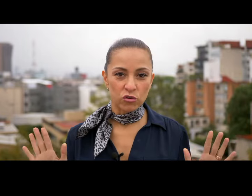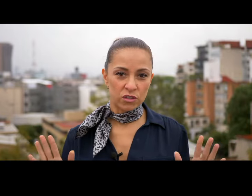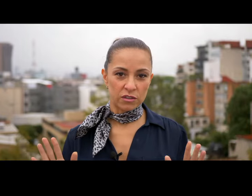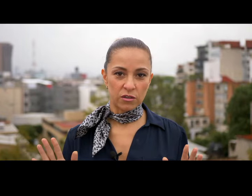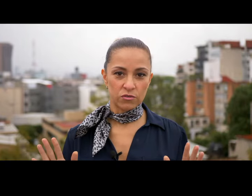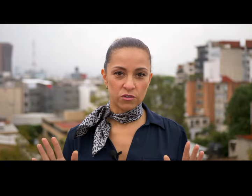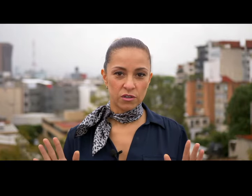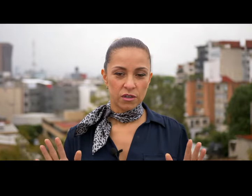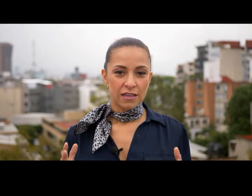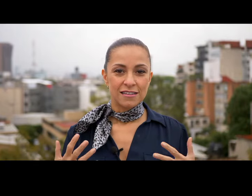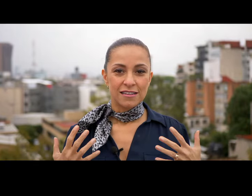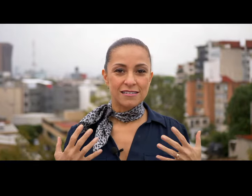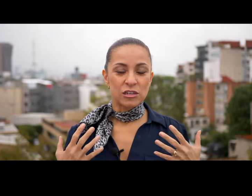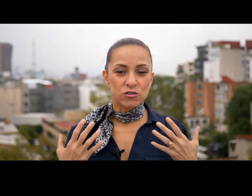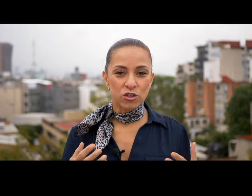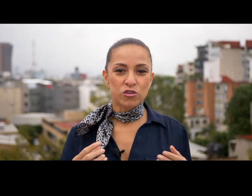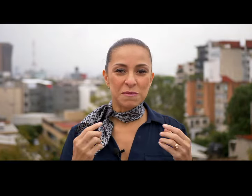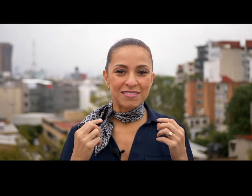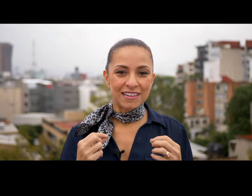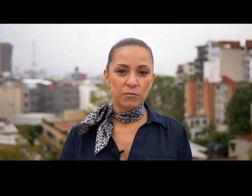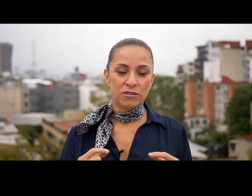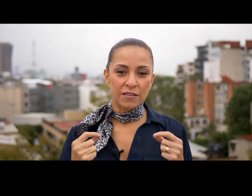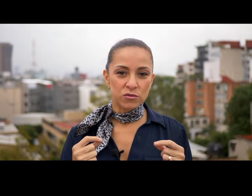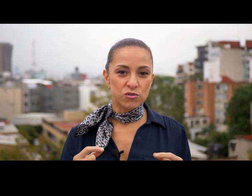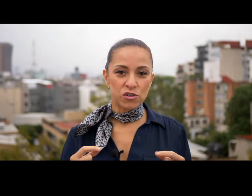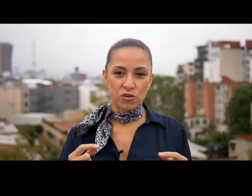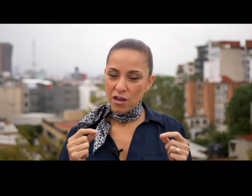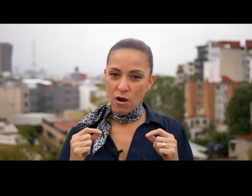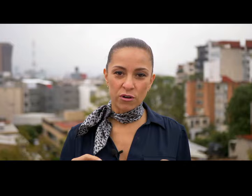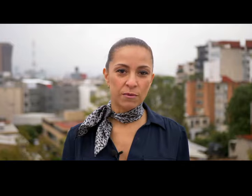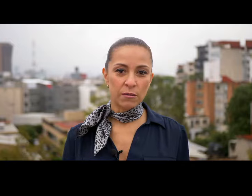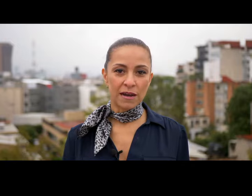mejoras en todos sentidos. Si nosotros mantenemos la